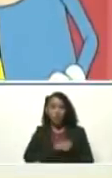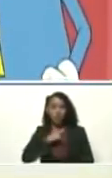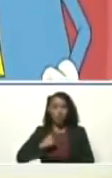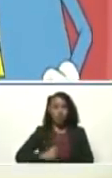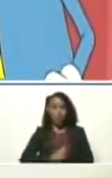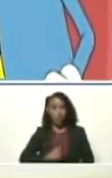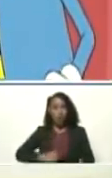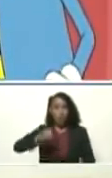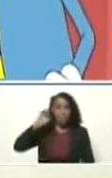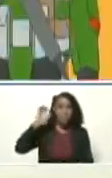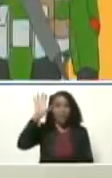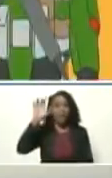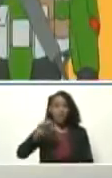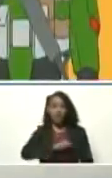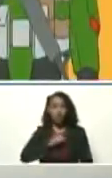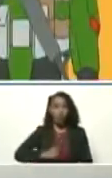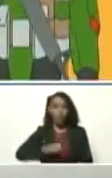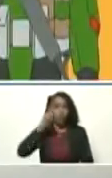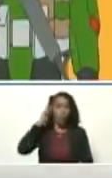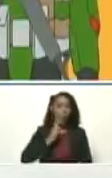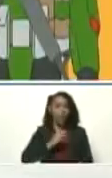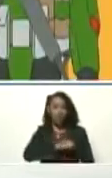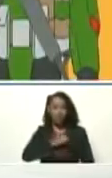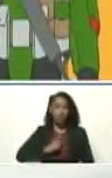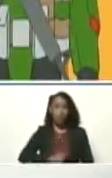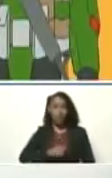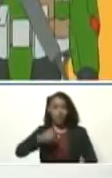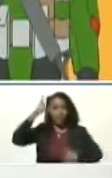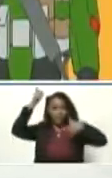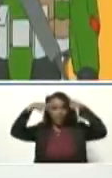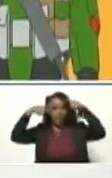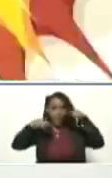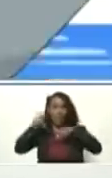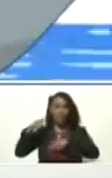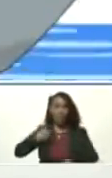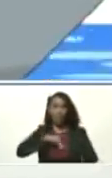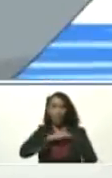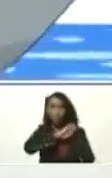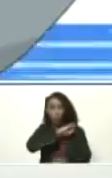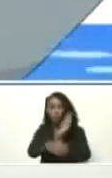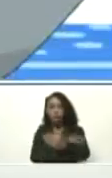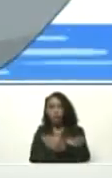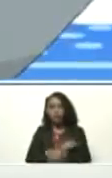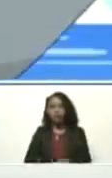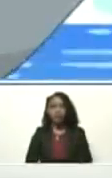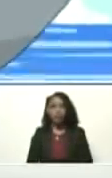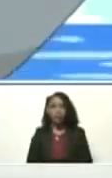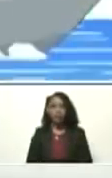superpatria, super Bolívar, super Chávez. Ese es nuestro poder.